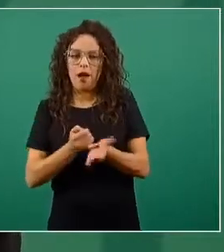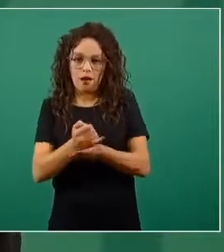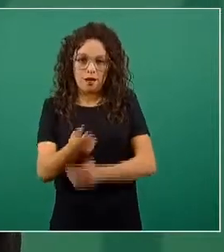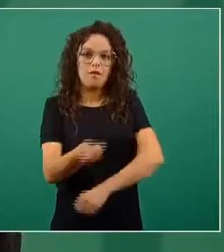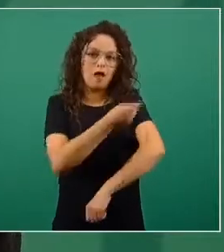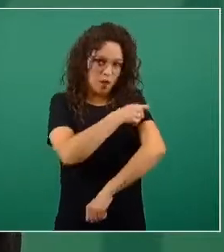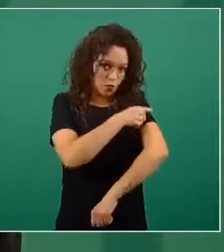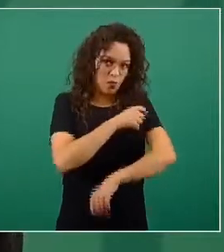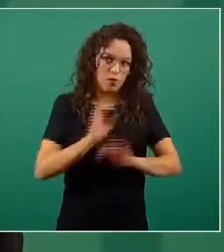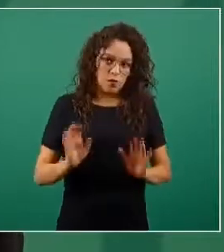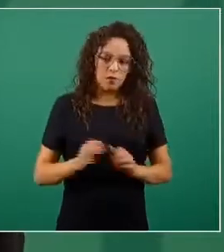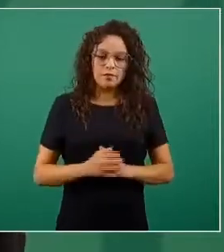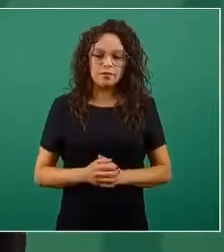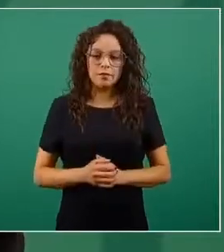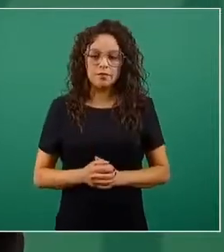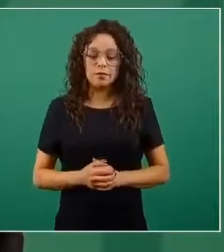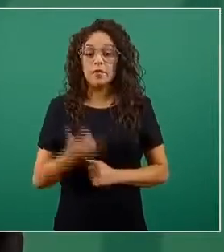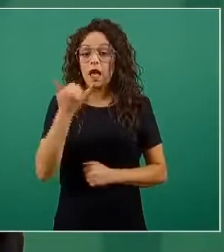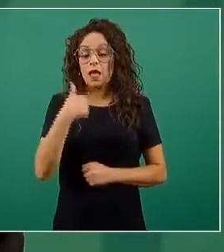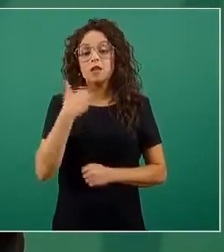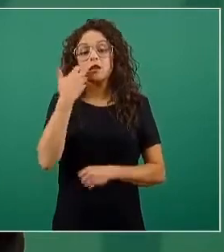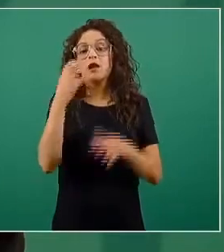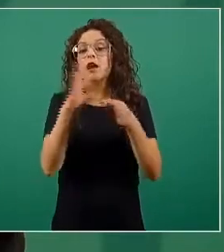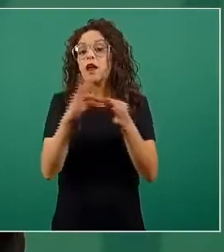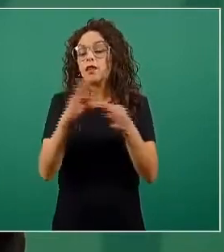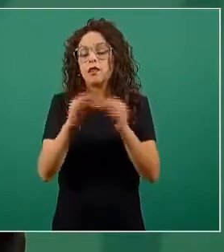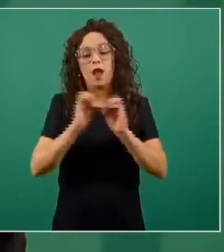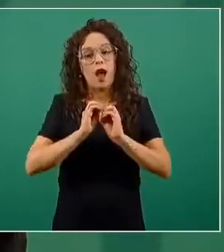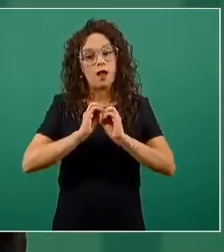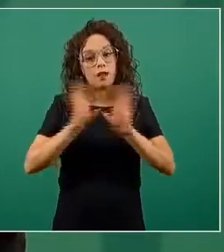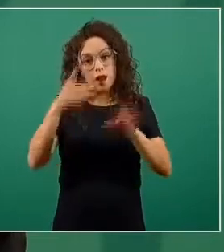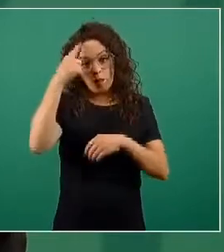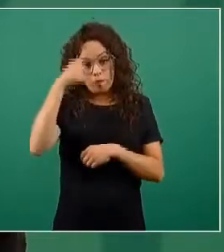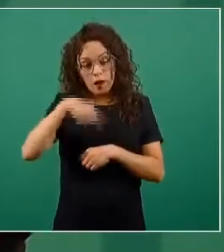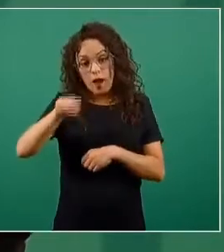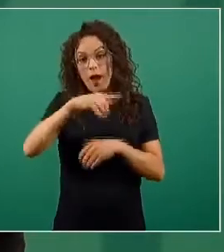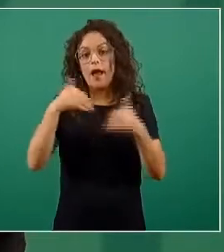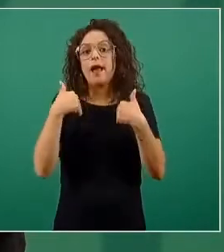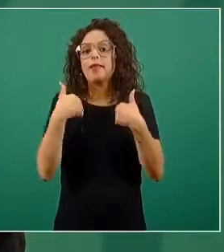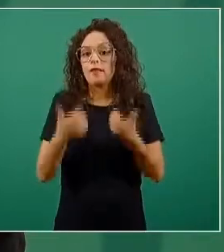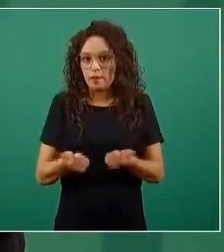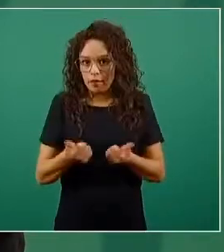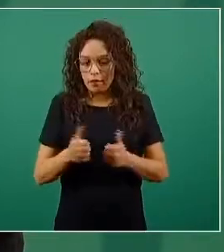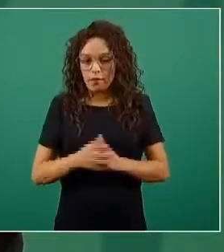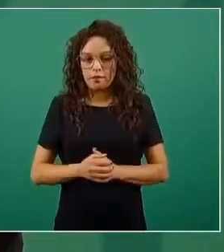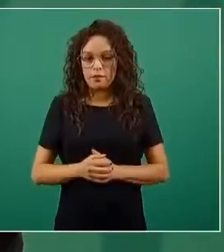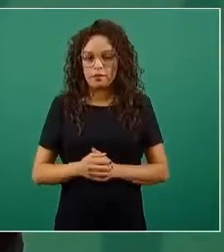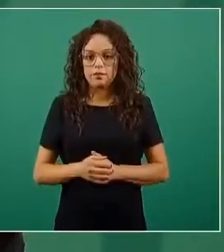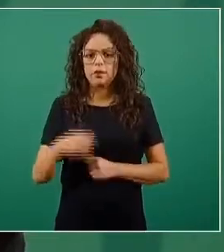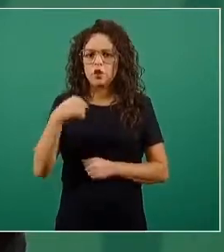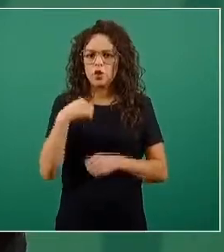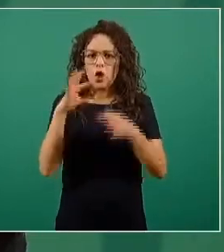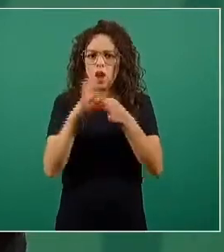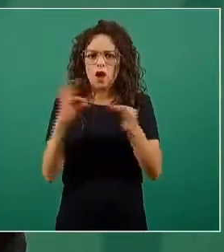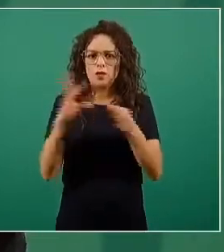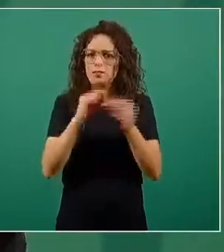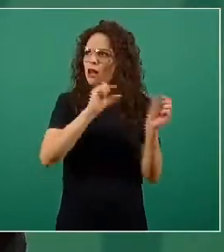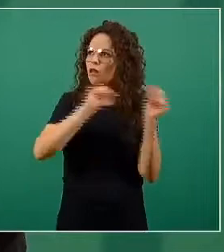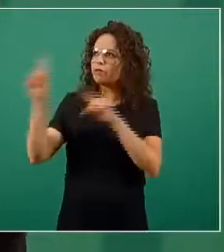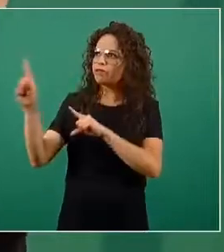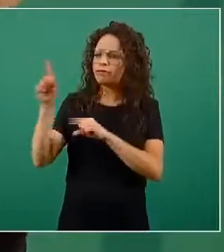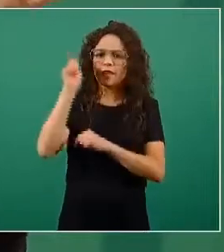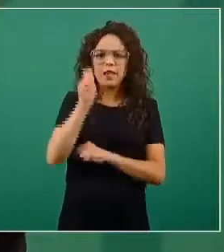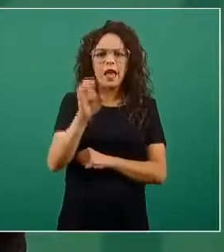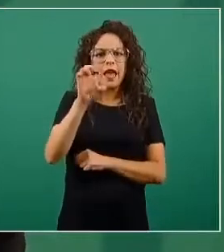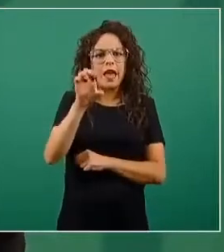a ser vacunados. Y quiero aclarar algo que desafortunadamente en el momento de la exposición a mí se me fue. Yo expliqué los casos de